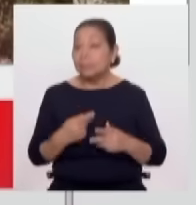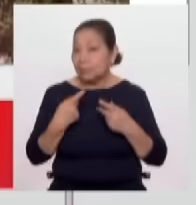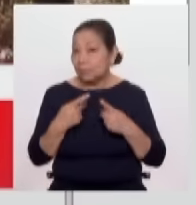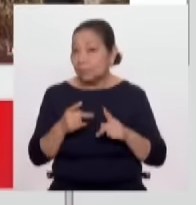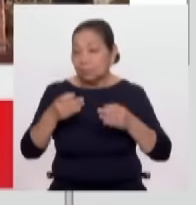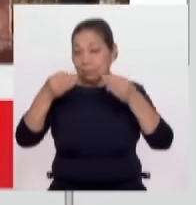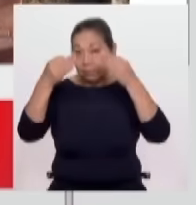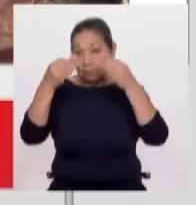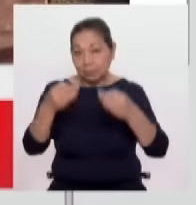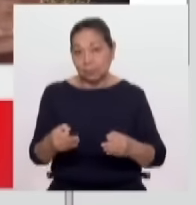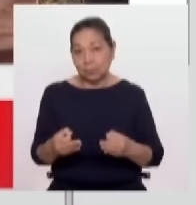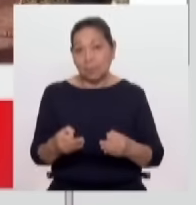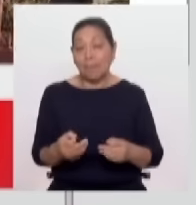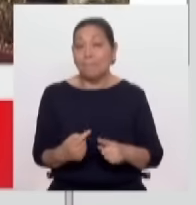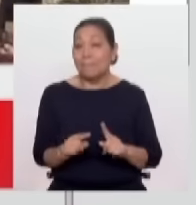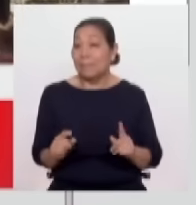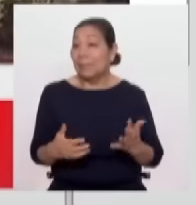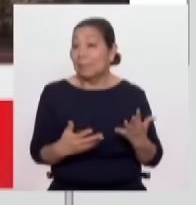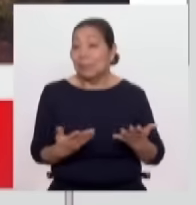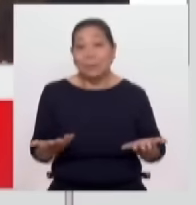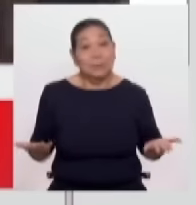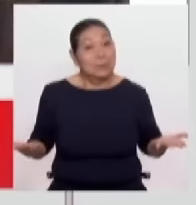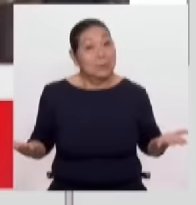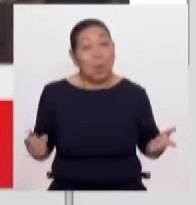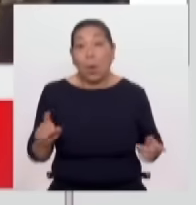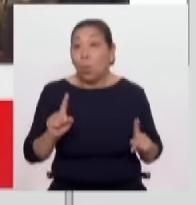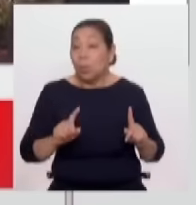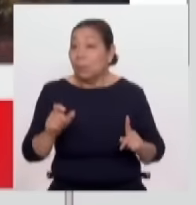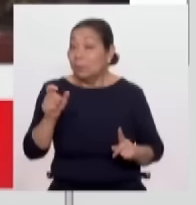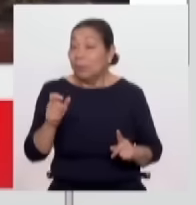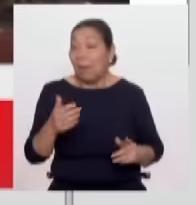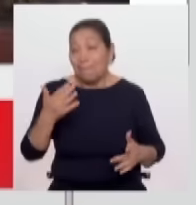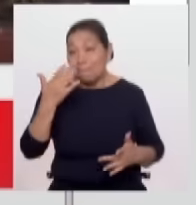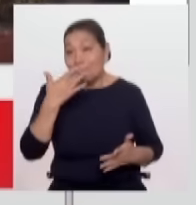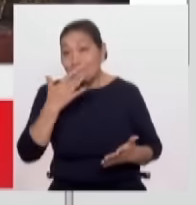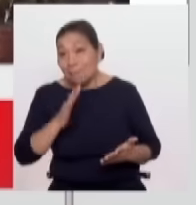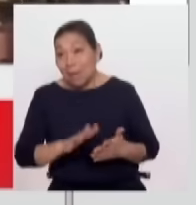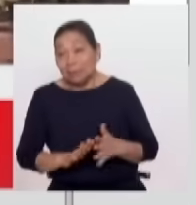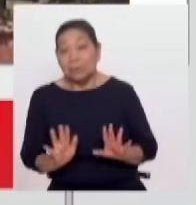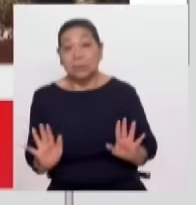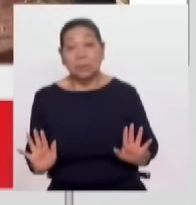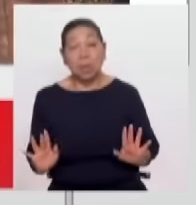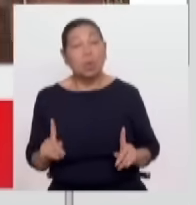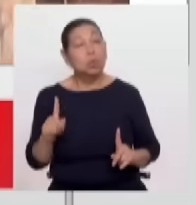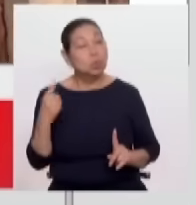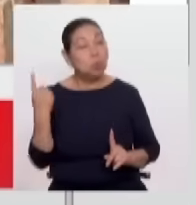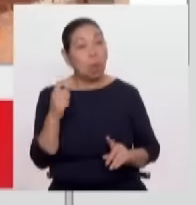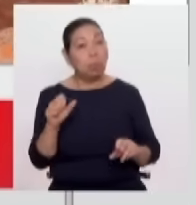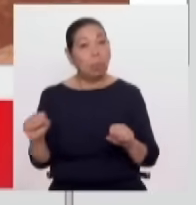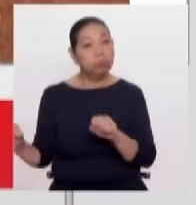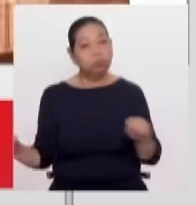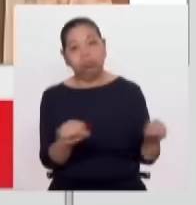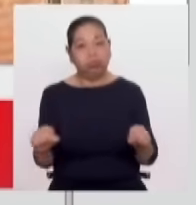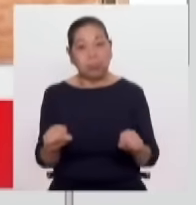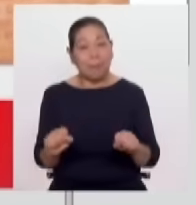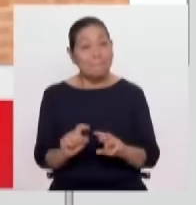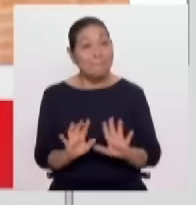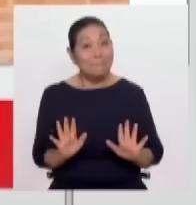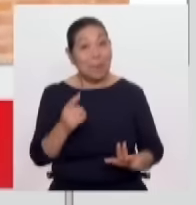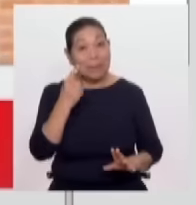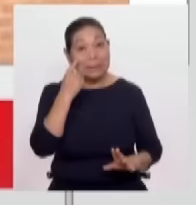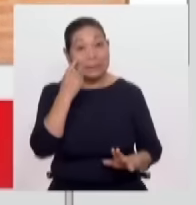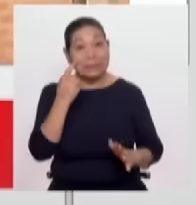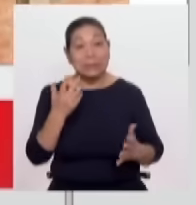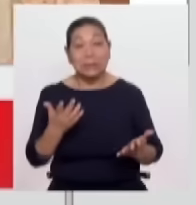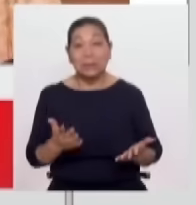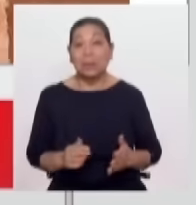reporte oficial de daños. Esperemos que no haya alguna persona herida. Al parecer ha sido únicamente un fuerte remezón. Y justamente vamos a